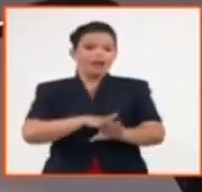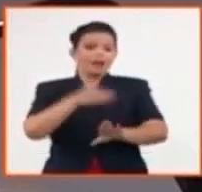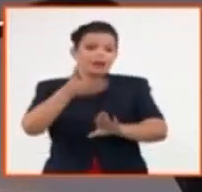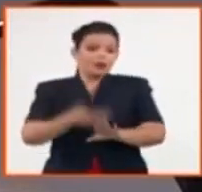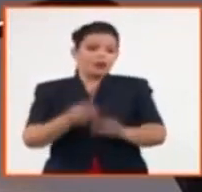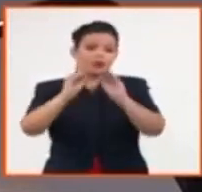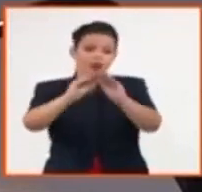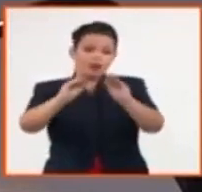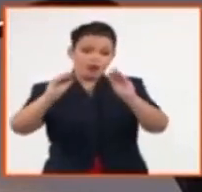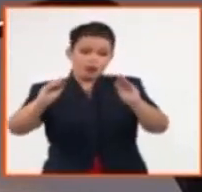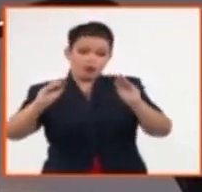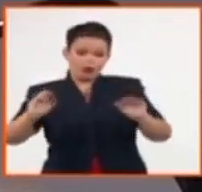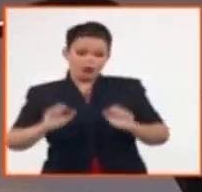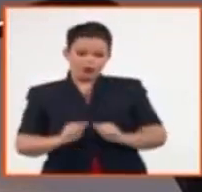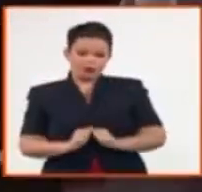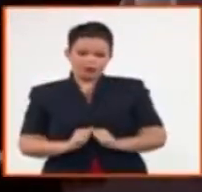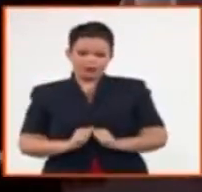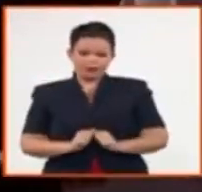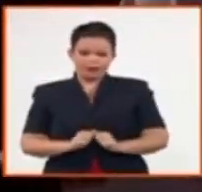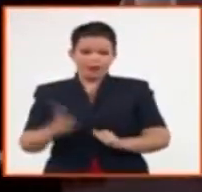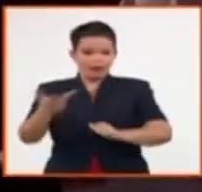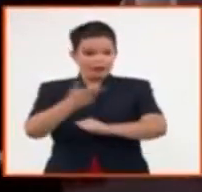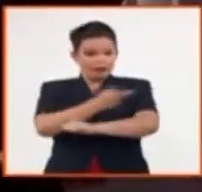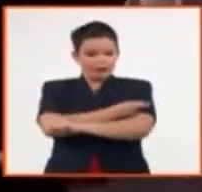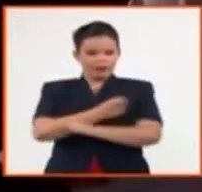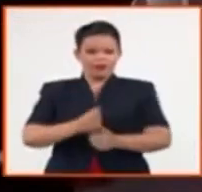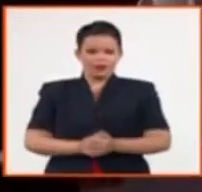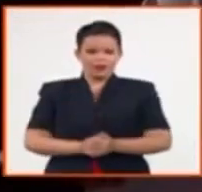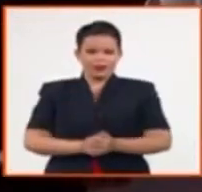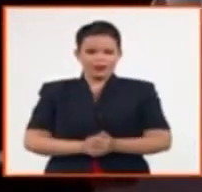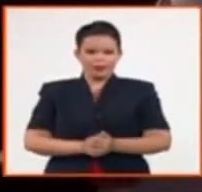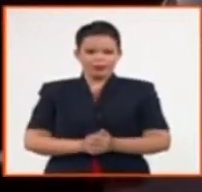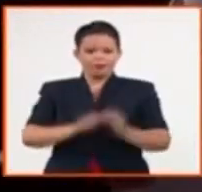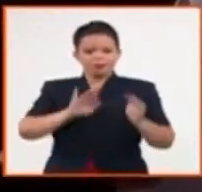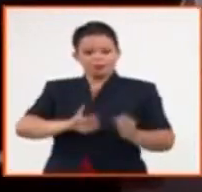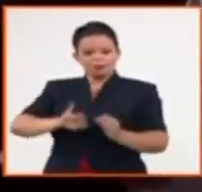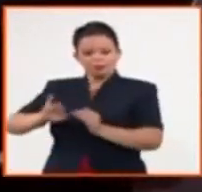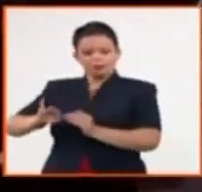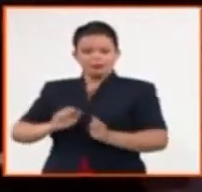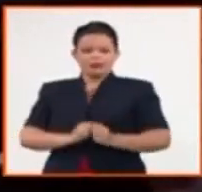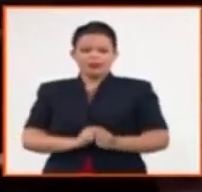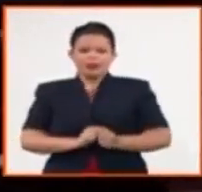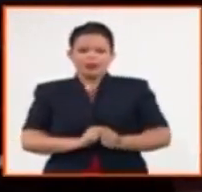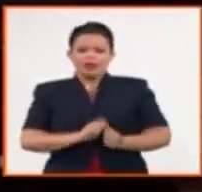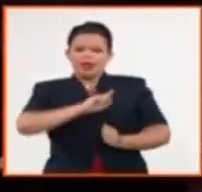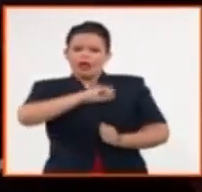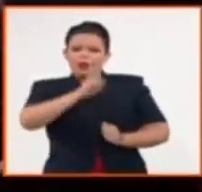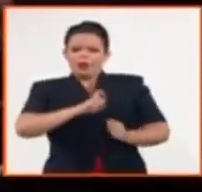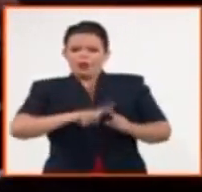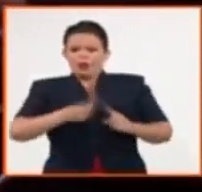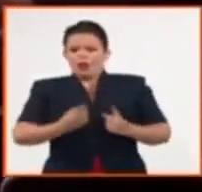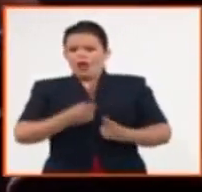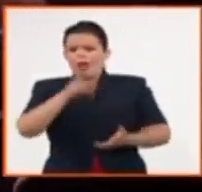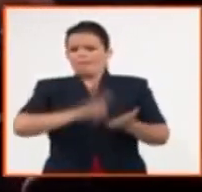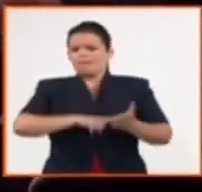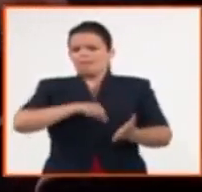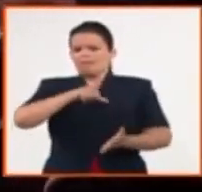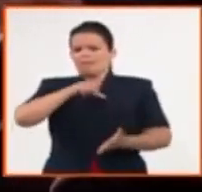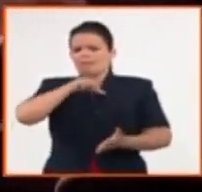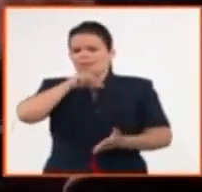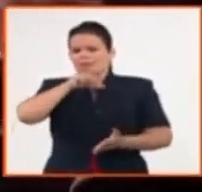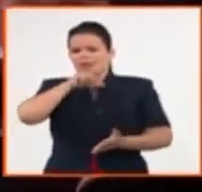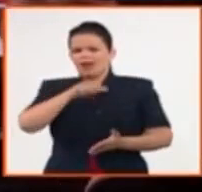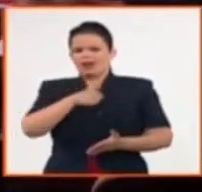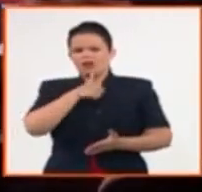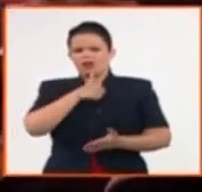grupo poblacional. Por cierto, Mariela, hay algunos padres que preguntan, bueno, ¿y cómo yo sé si mi hijo es alérgico al Tiomersal? Bueno, si su niño ha sido vacunado